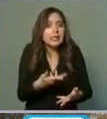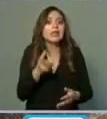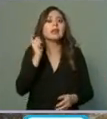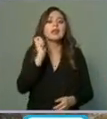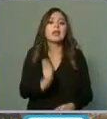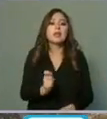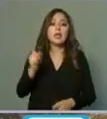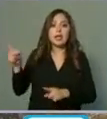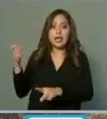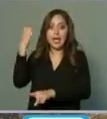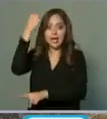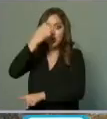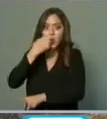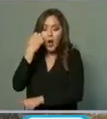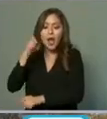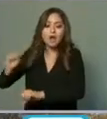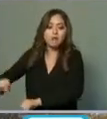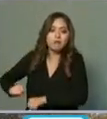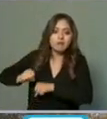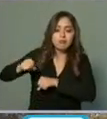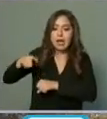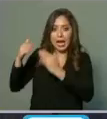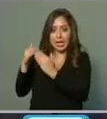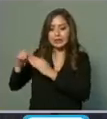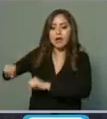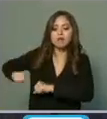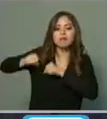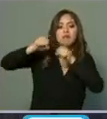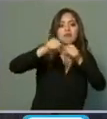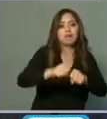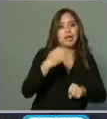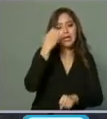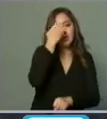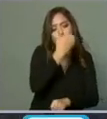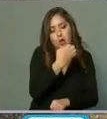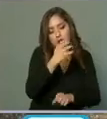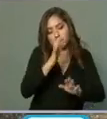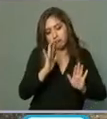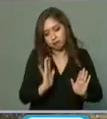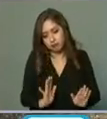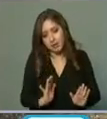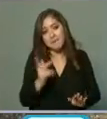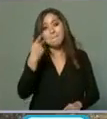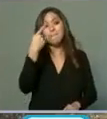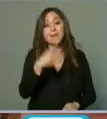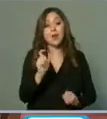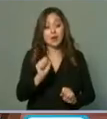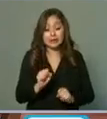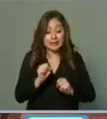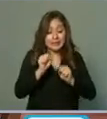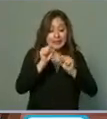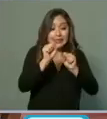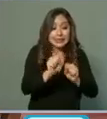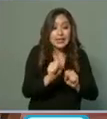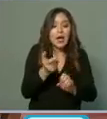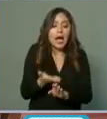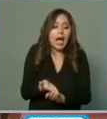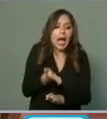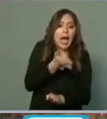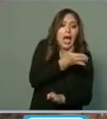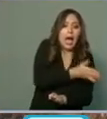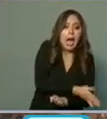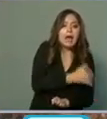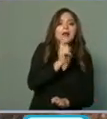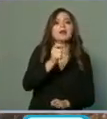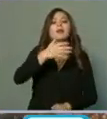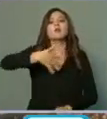de casa para llevarlos a la escuela, pero eso sería lo más obvio. El intento empieza desde unas semanas antes, cuando empiezas